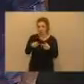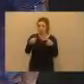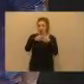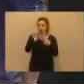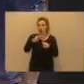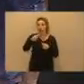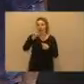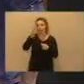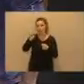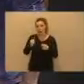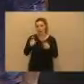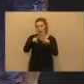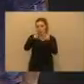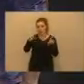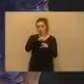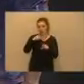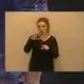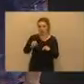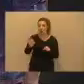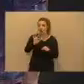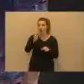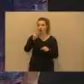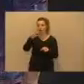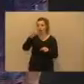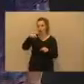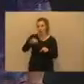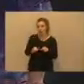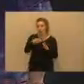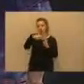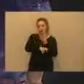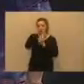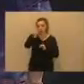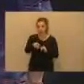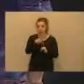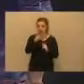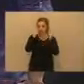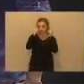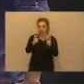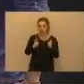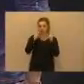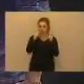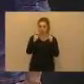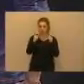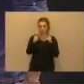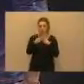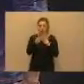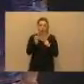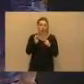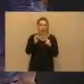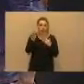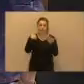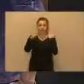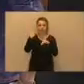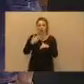que se encarga una empresa privada, o FUCOMI, donde se aduce a otra normativa para intentar eludir lo que para nosotros debería